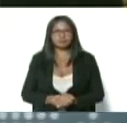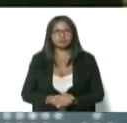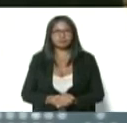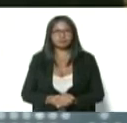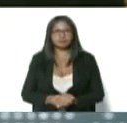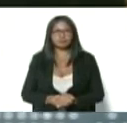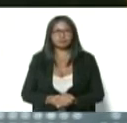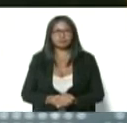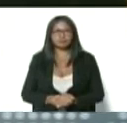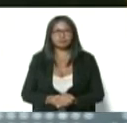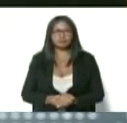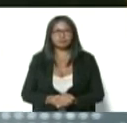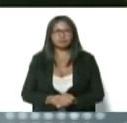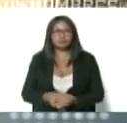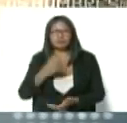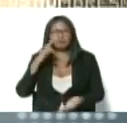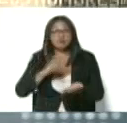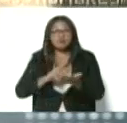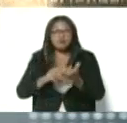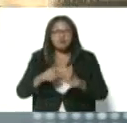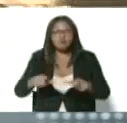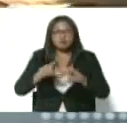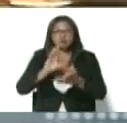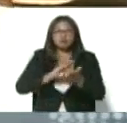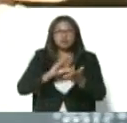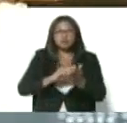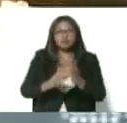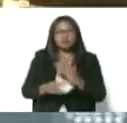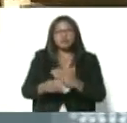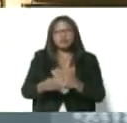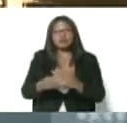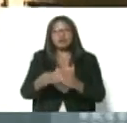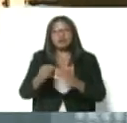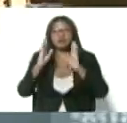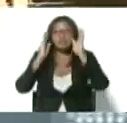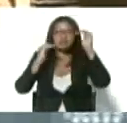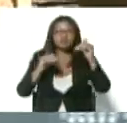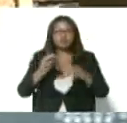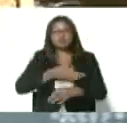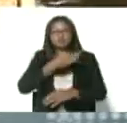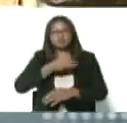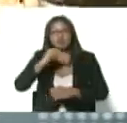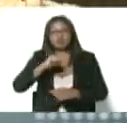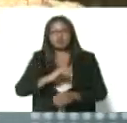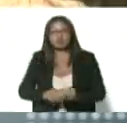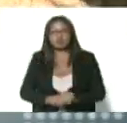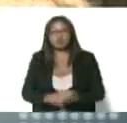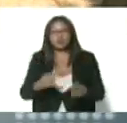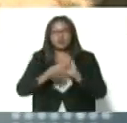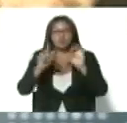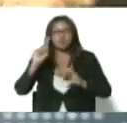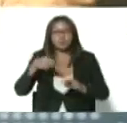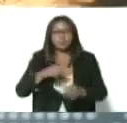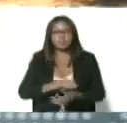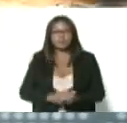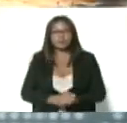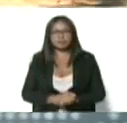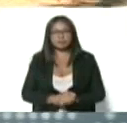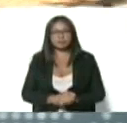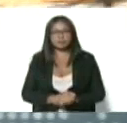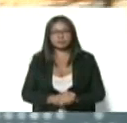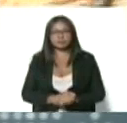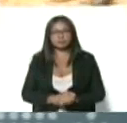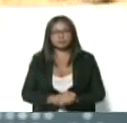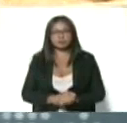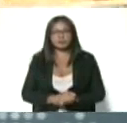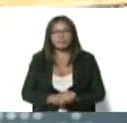un verdadero centro de tratamientos o servicio y la mayor terapia siempre para la